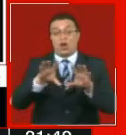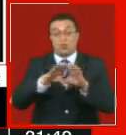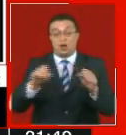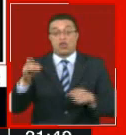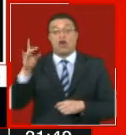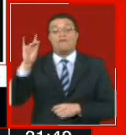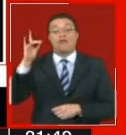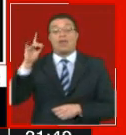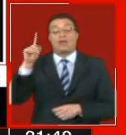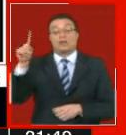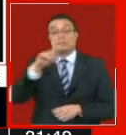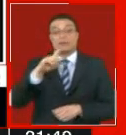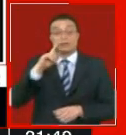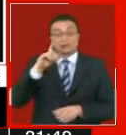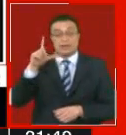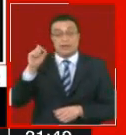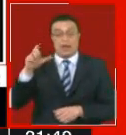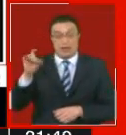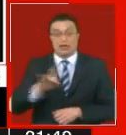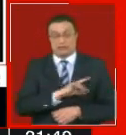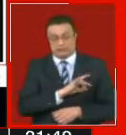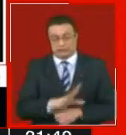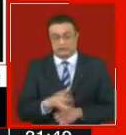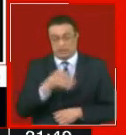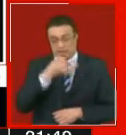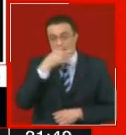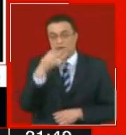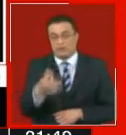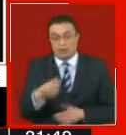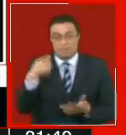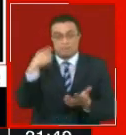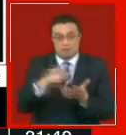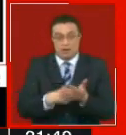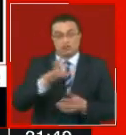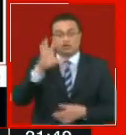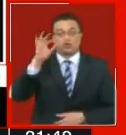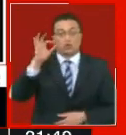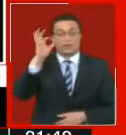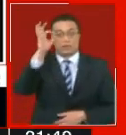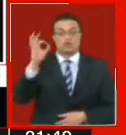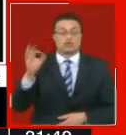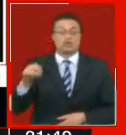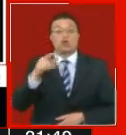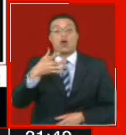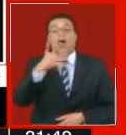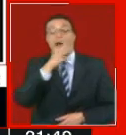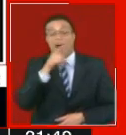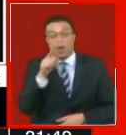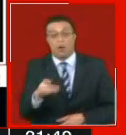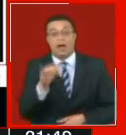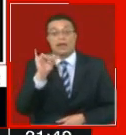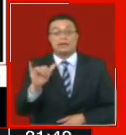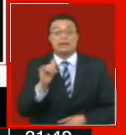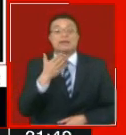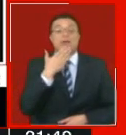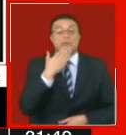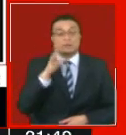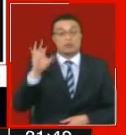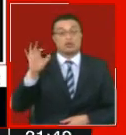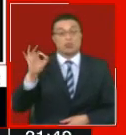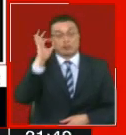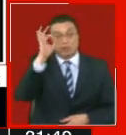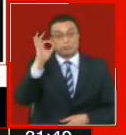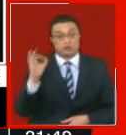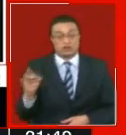al silal chile aceptó que pagar por el 50% el uso de las aguas y también que por el otro 50%